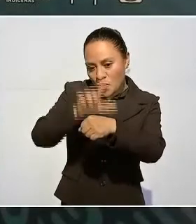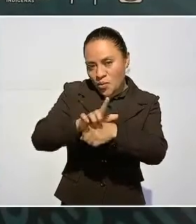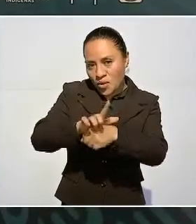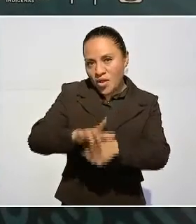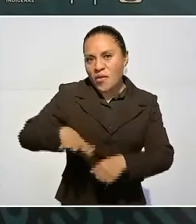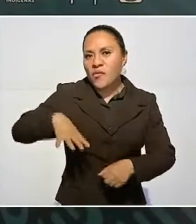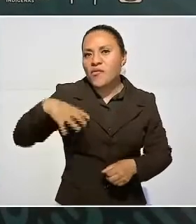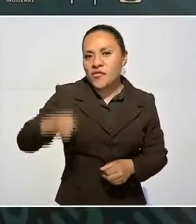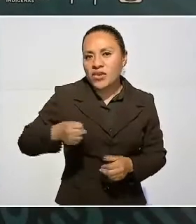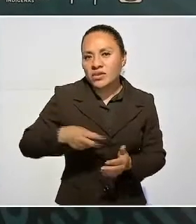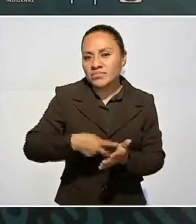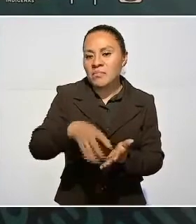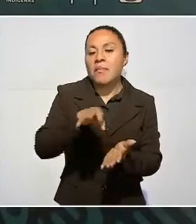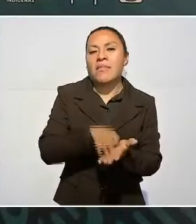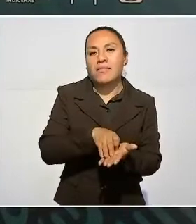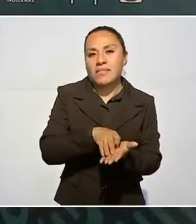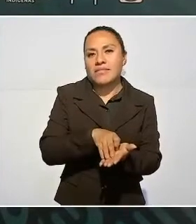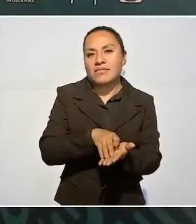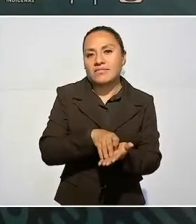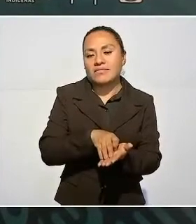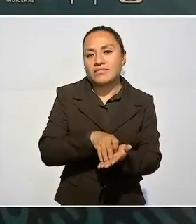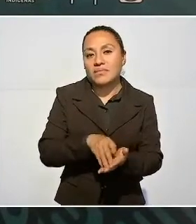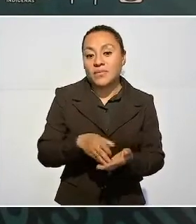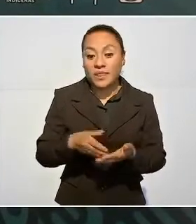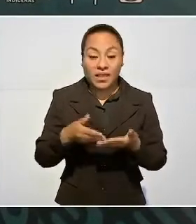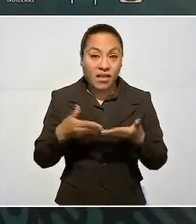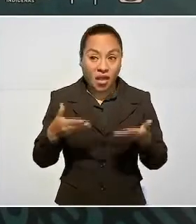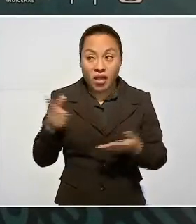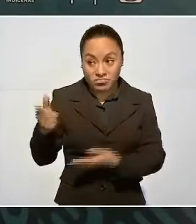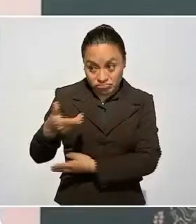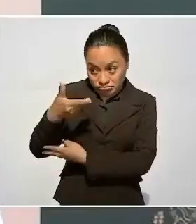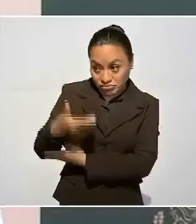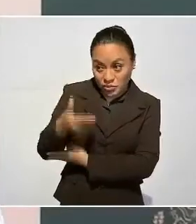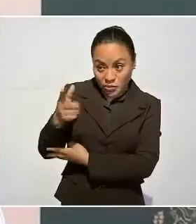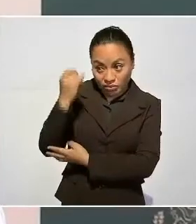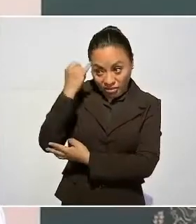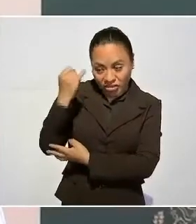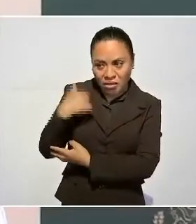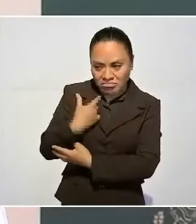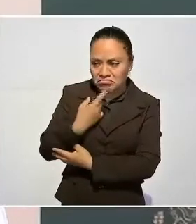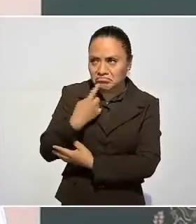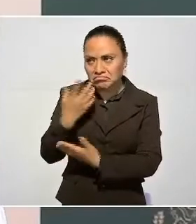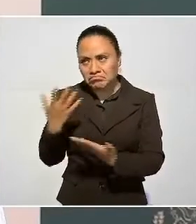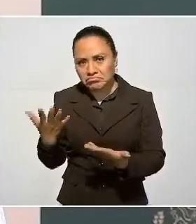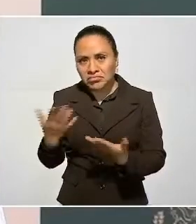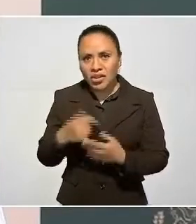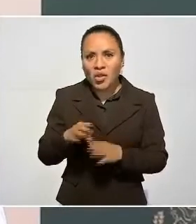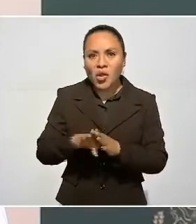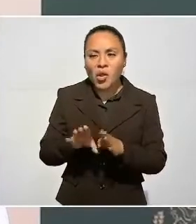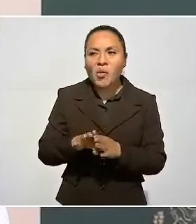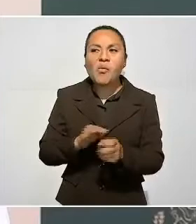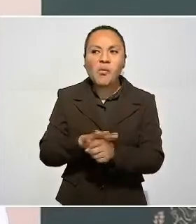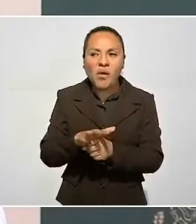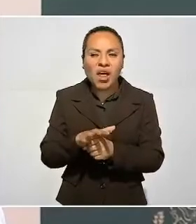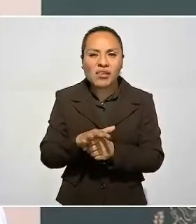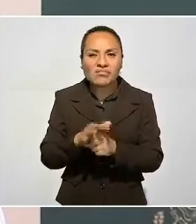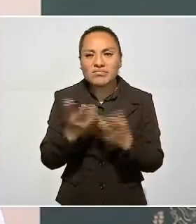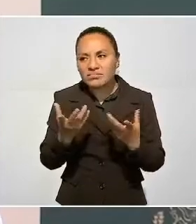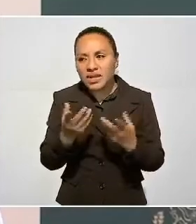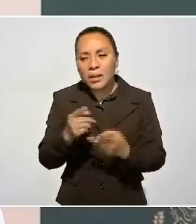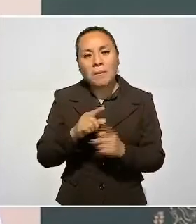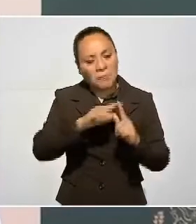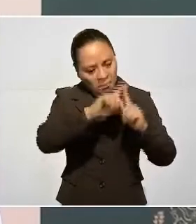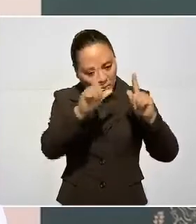guerreras. Sí, me pidiera hoy una idea para afrontar la adversidad, sería